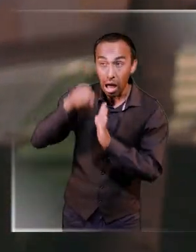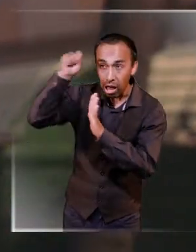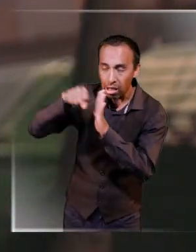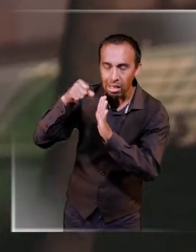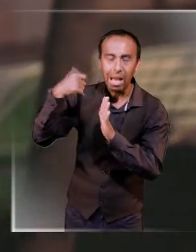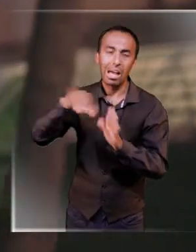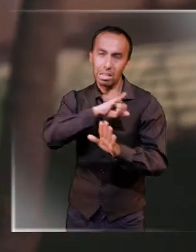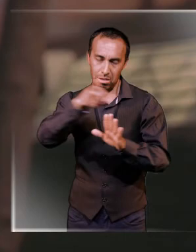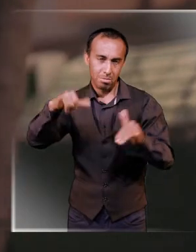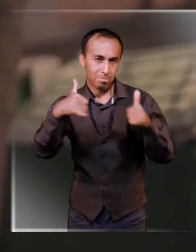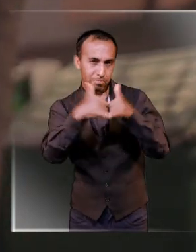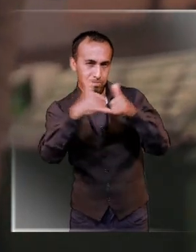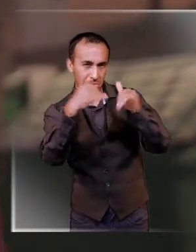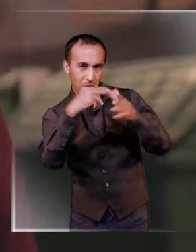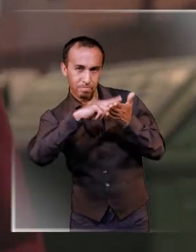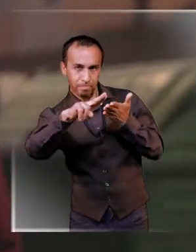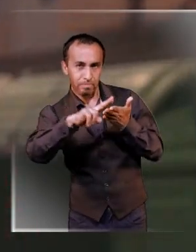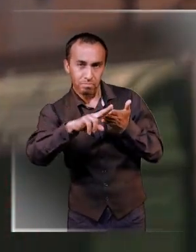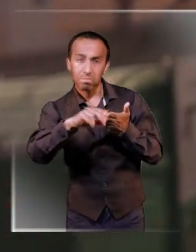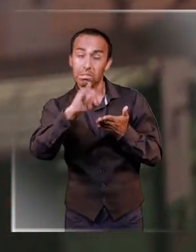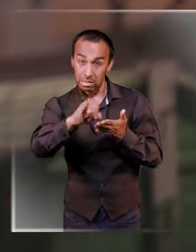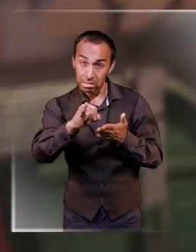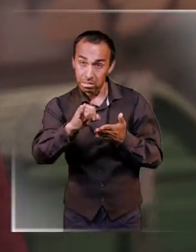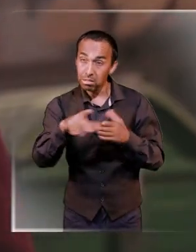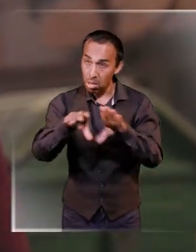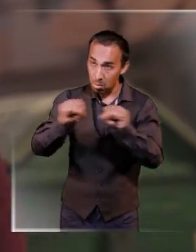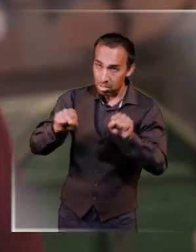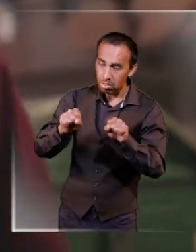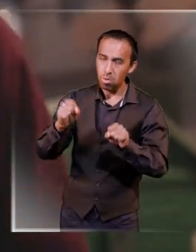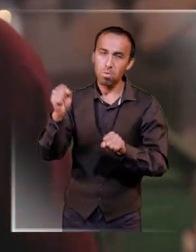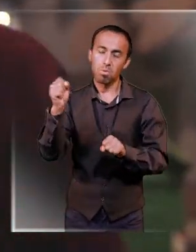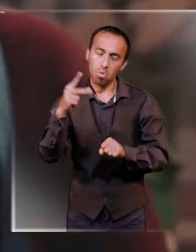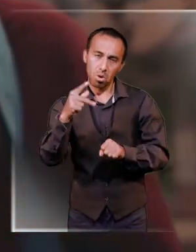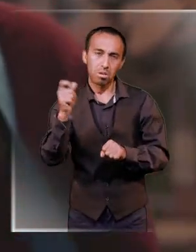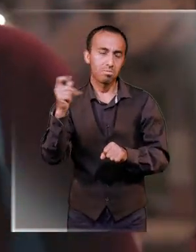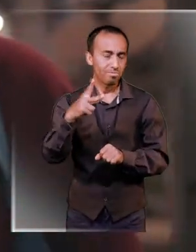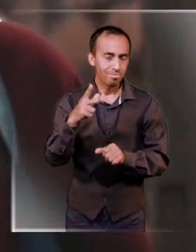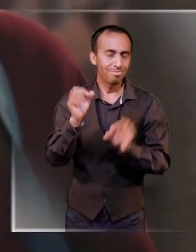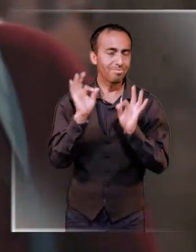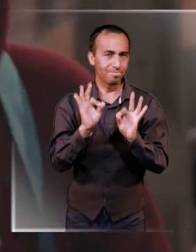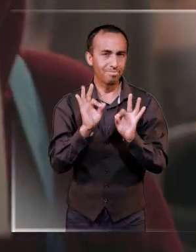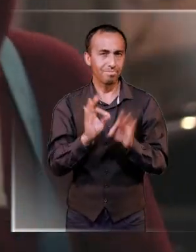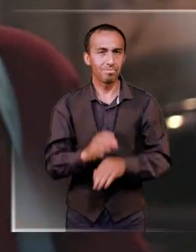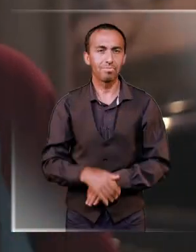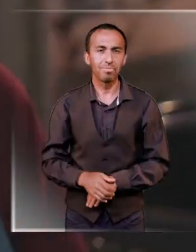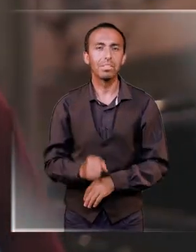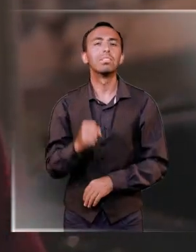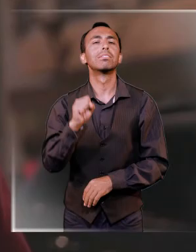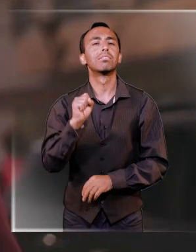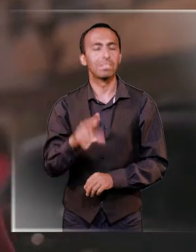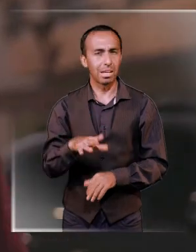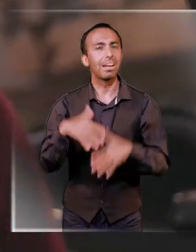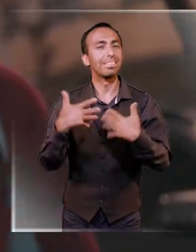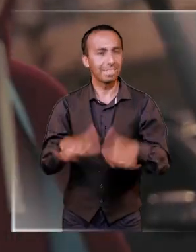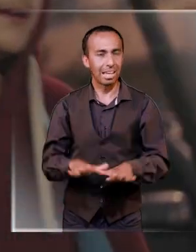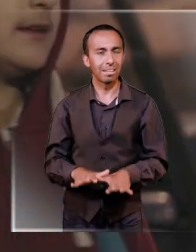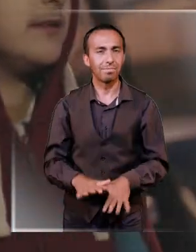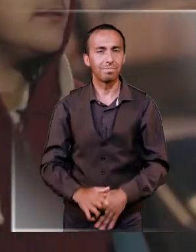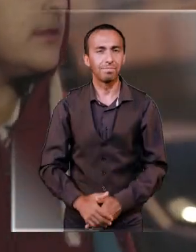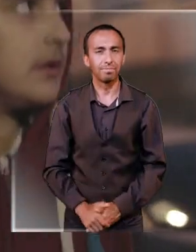Sí. Ah, pero le podemos mandar un mensaje más tarde. Bueno. ¿Te parece? Ok. ¿Estaría bien?